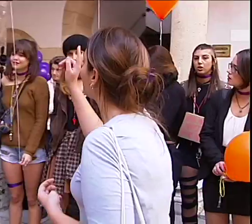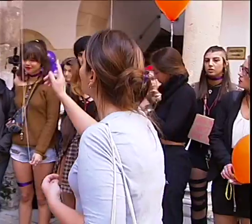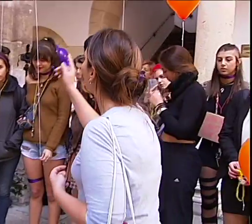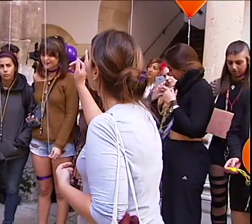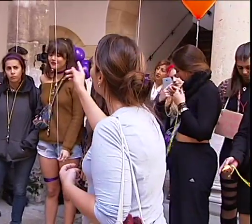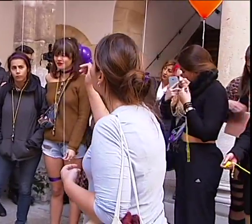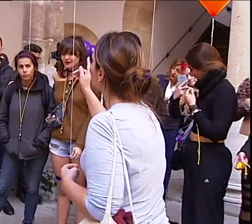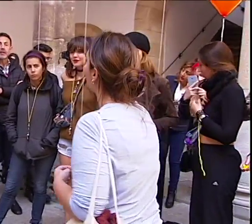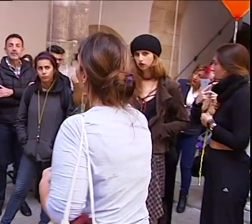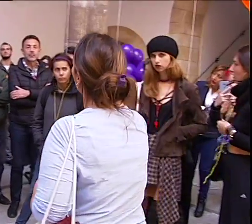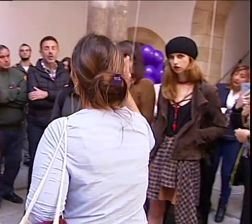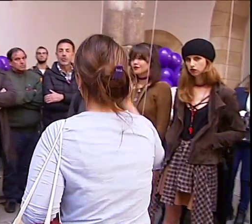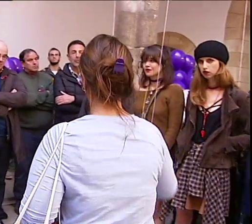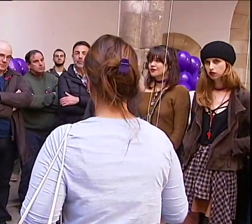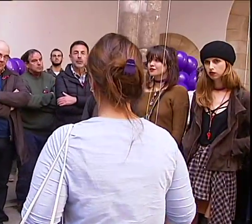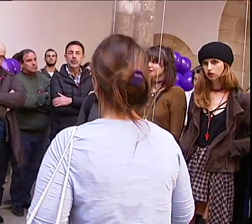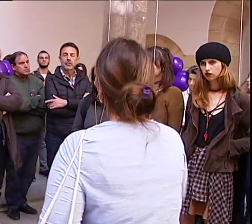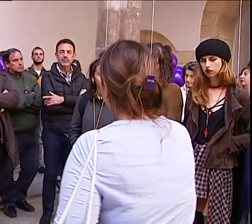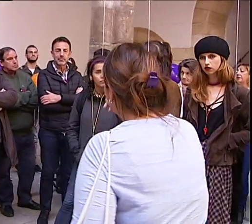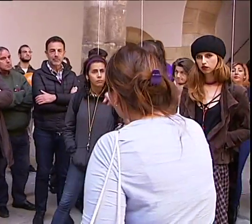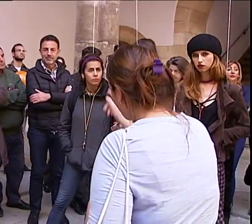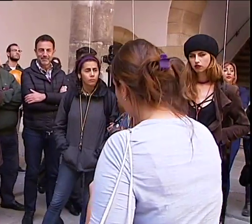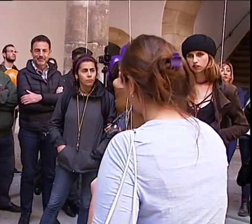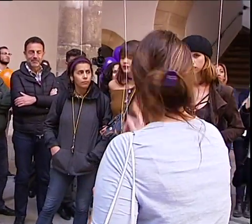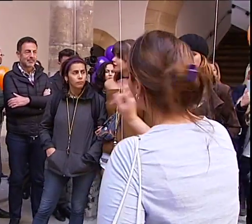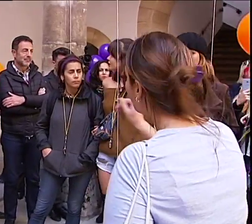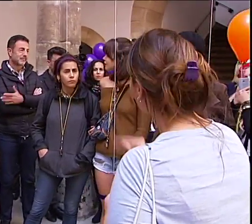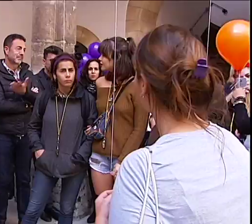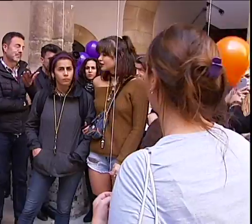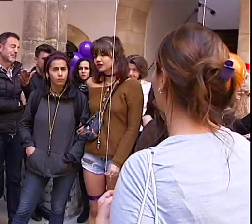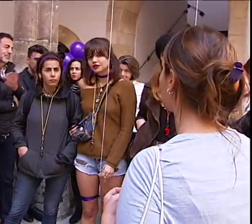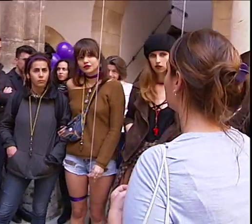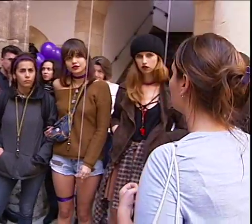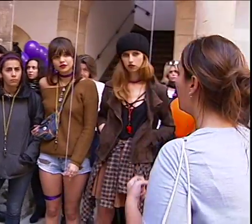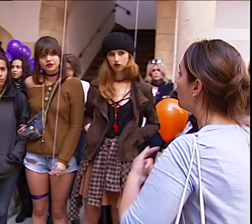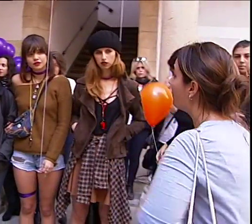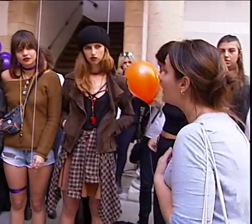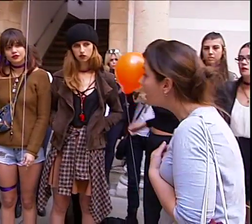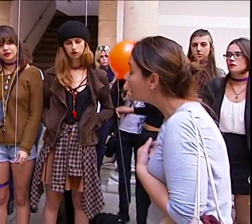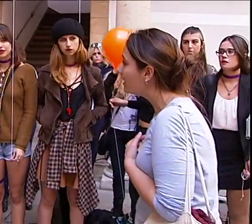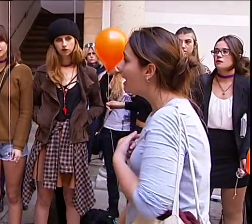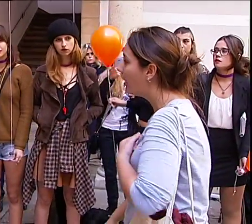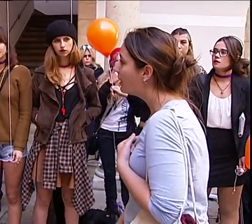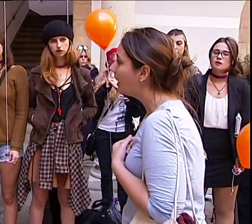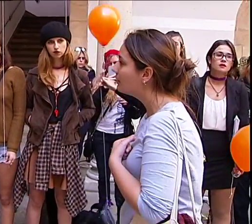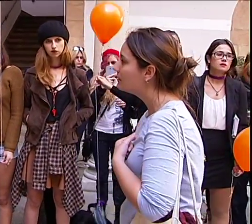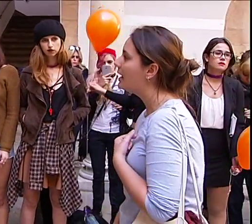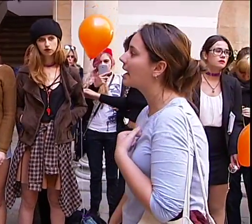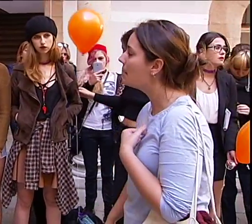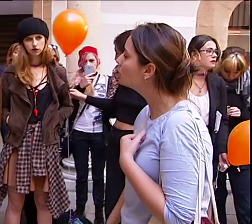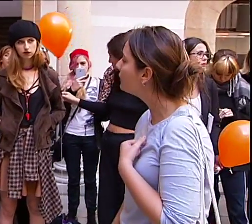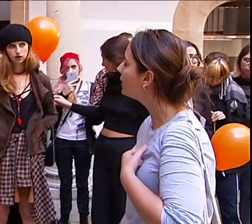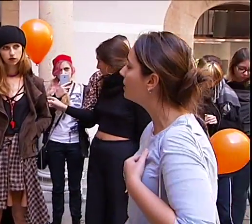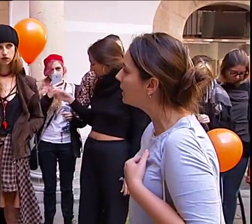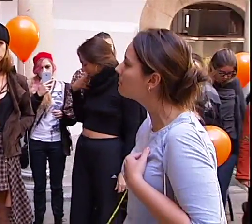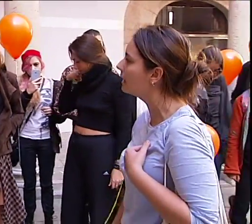esta institución han mostrado su rechazo y repulsa al, aseguran, machismo y acoso que se vive en la Universidad de Granada y que han